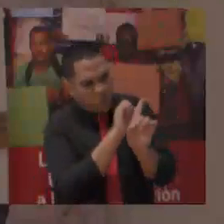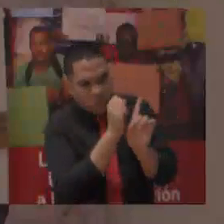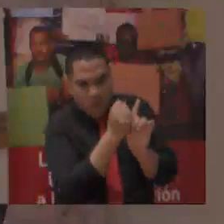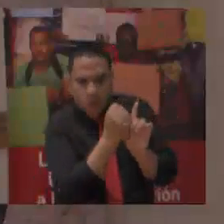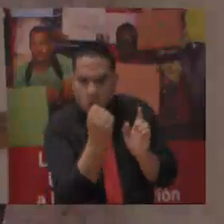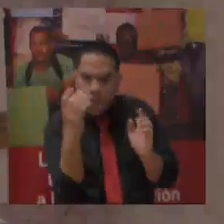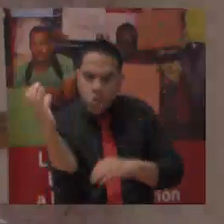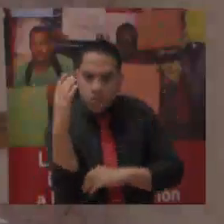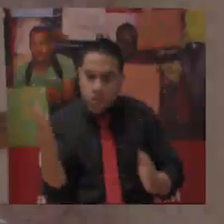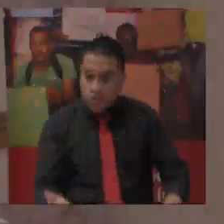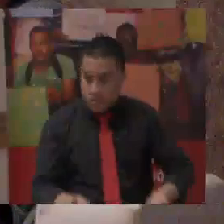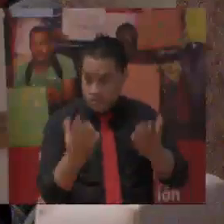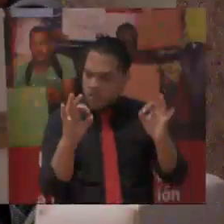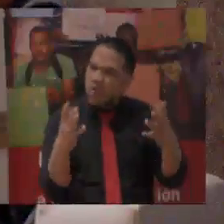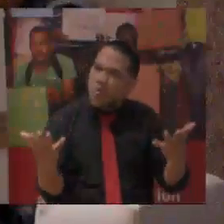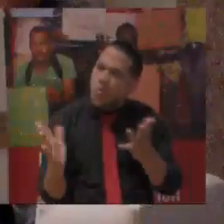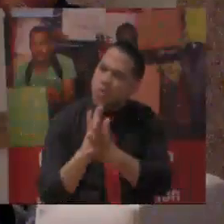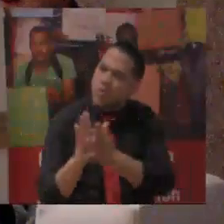todo eso?